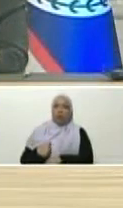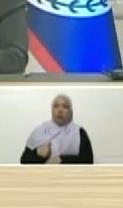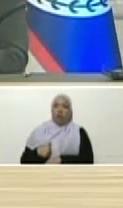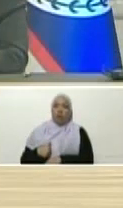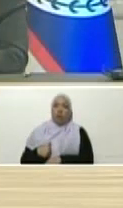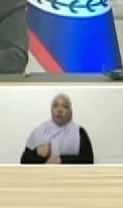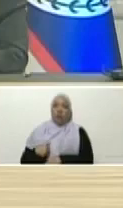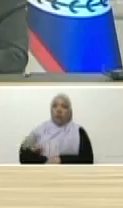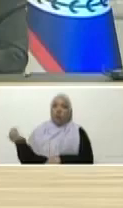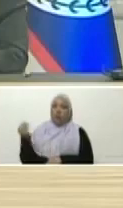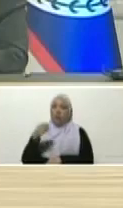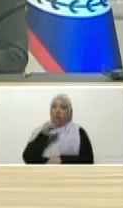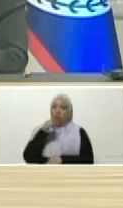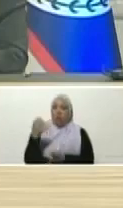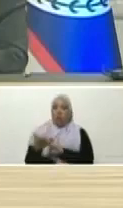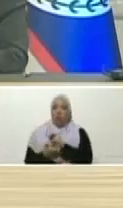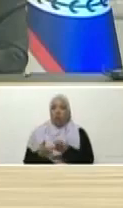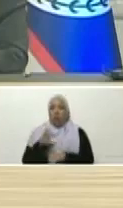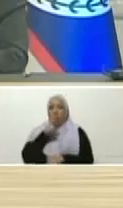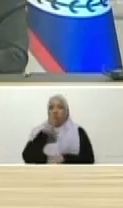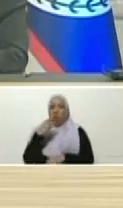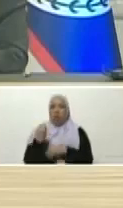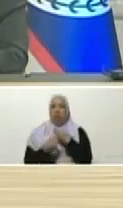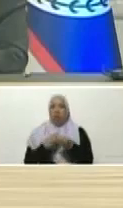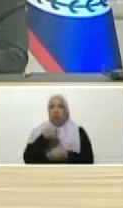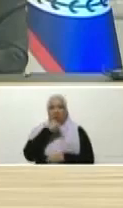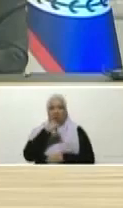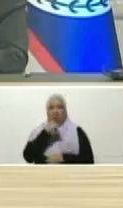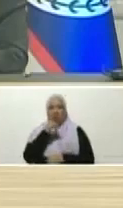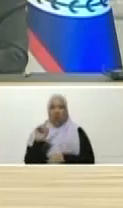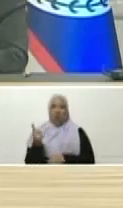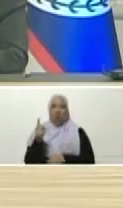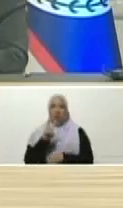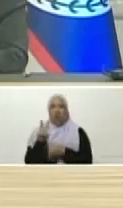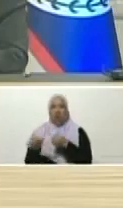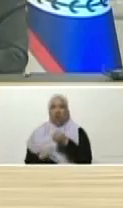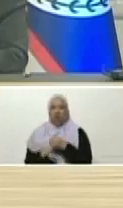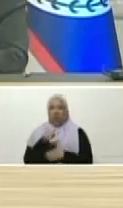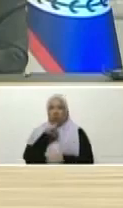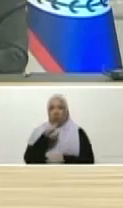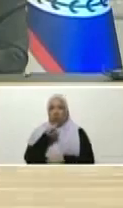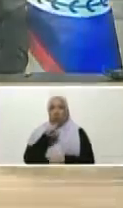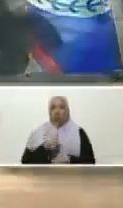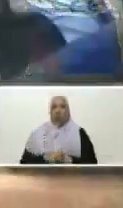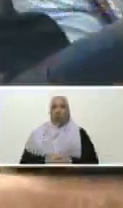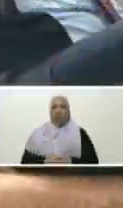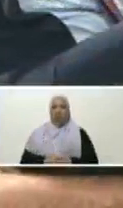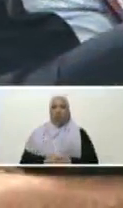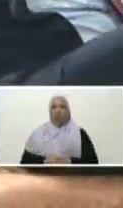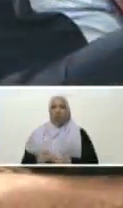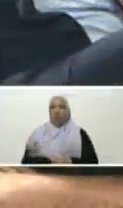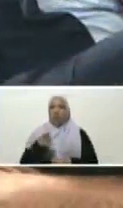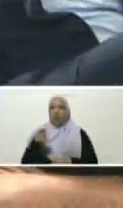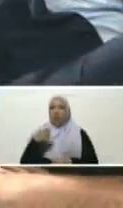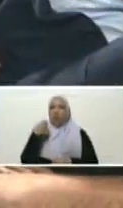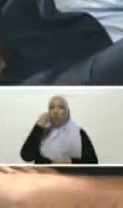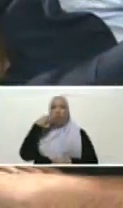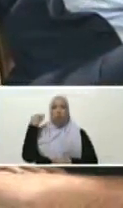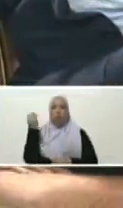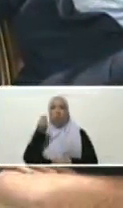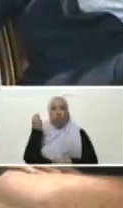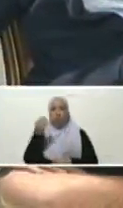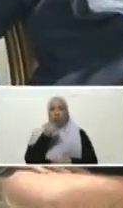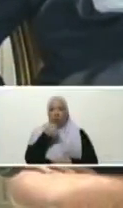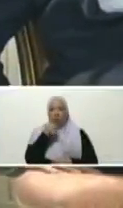lo menos que yo creo que pudiera hacer como el primer ministro de Belice es para poder buscar la oportunidad para llegar acá